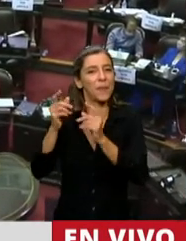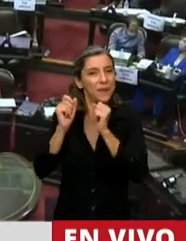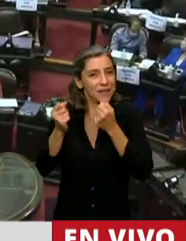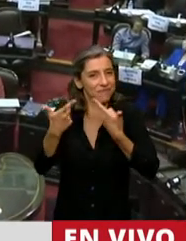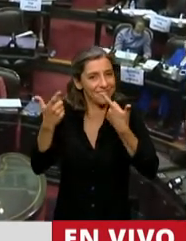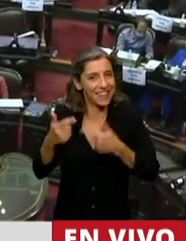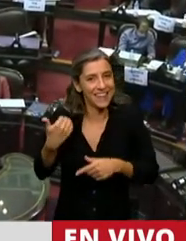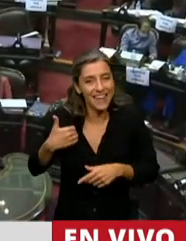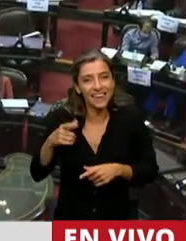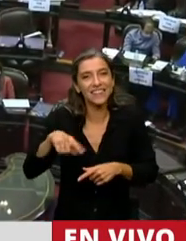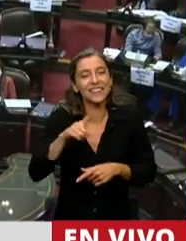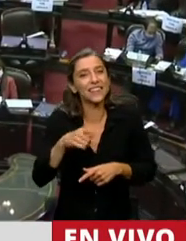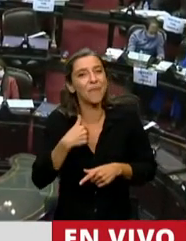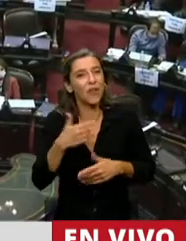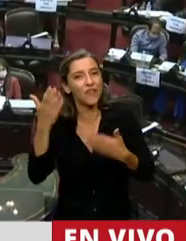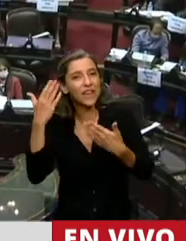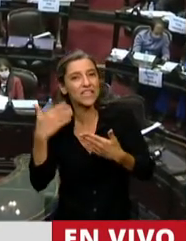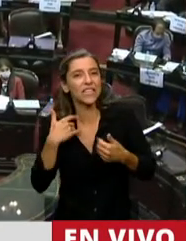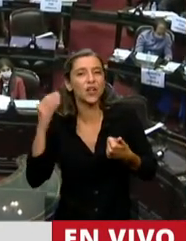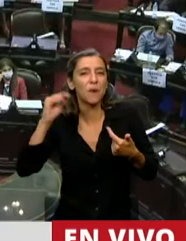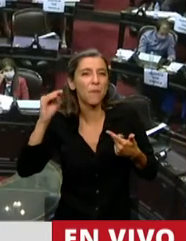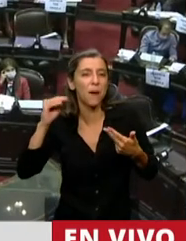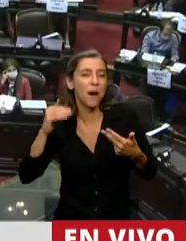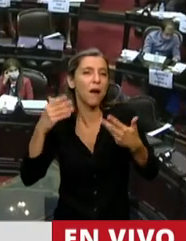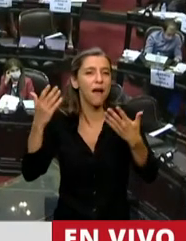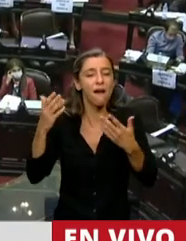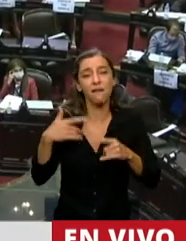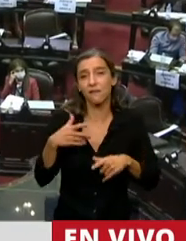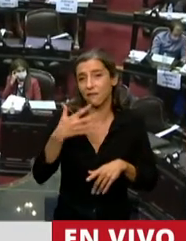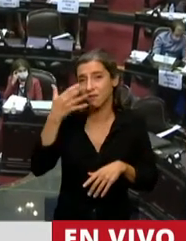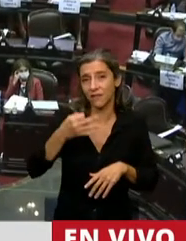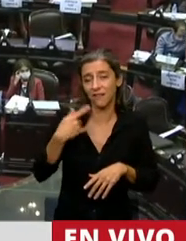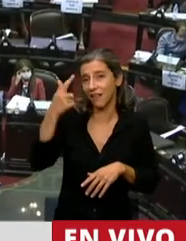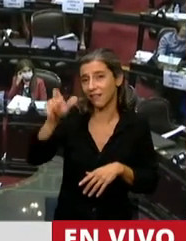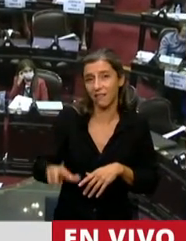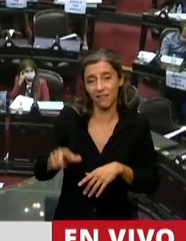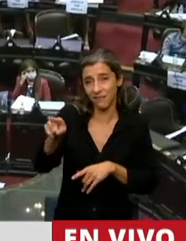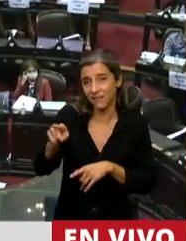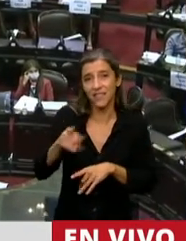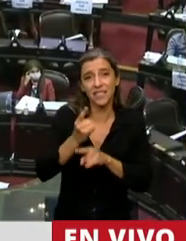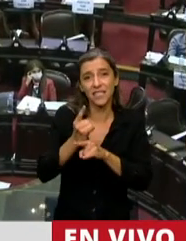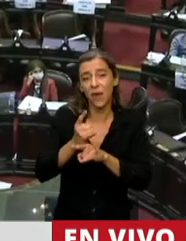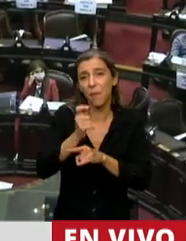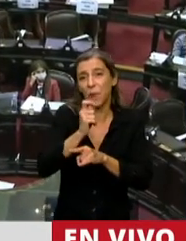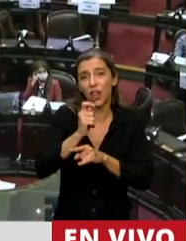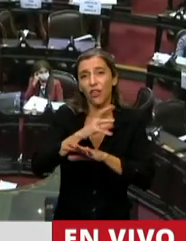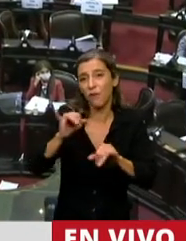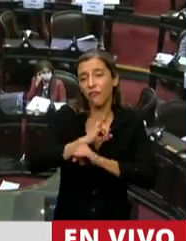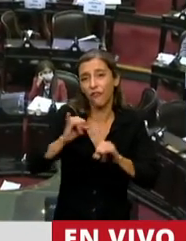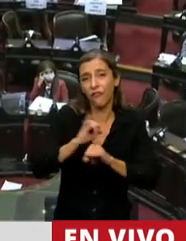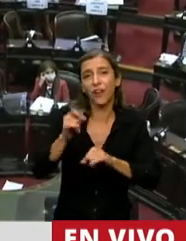feliciten tanto, quiero que la lean más, porque en todas las entrevistas que dio manifestó esto, el sesgo de